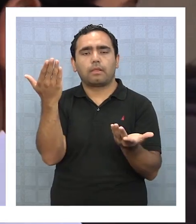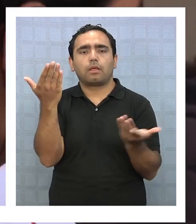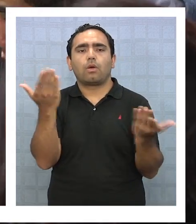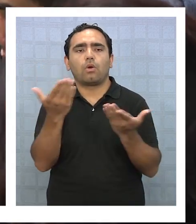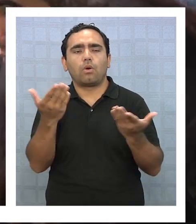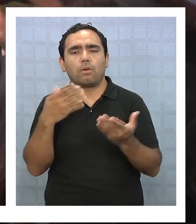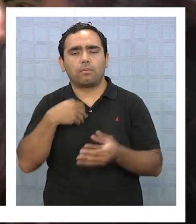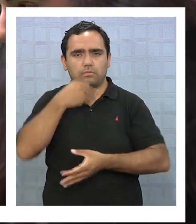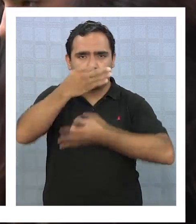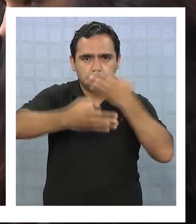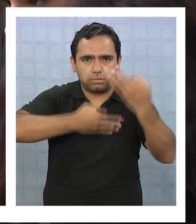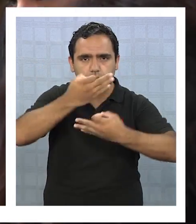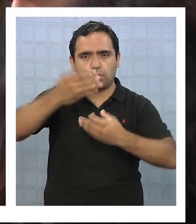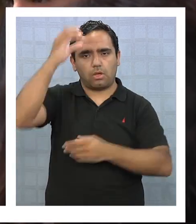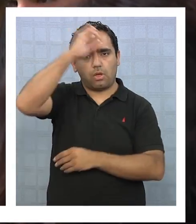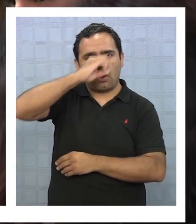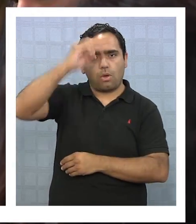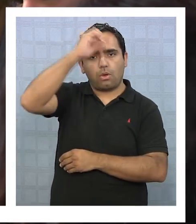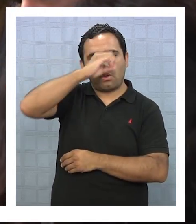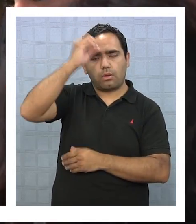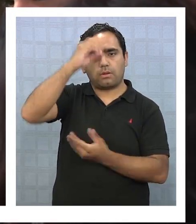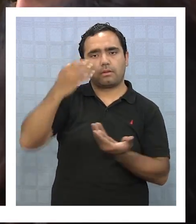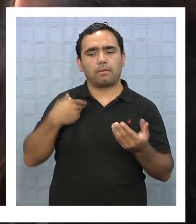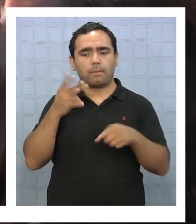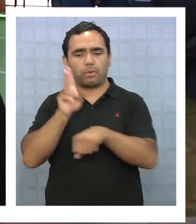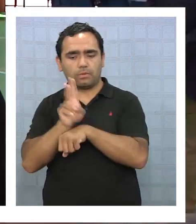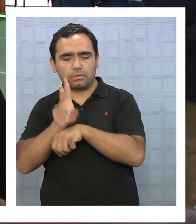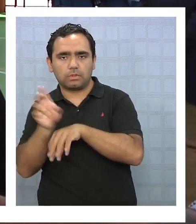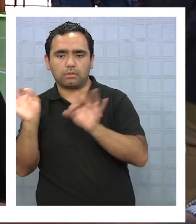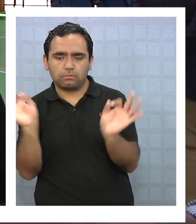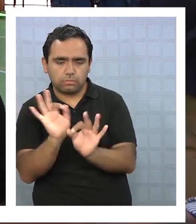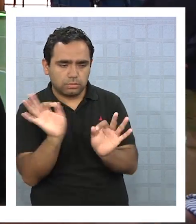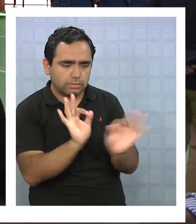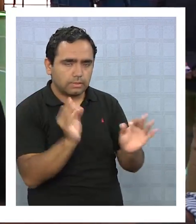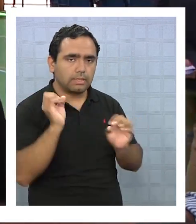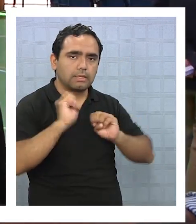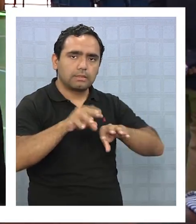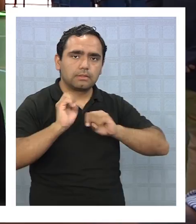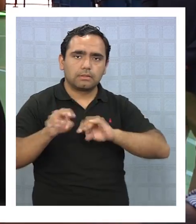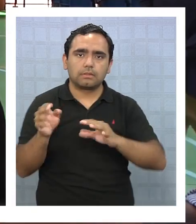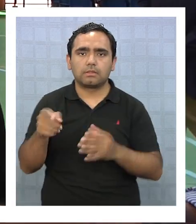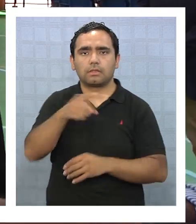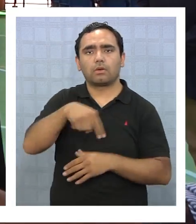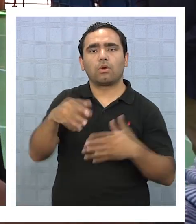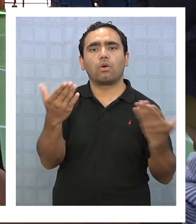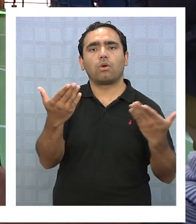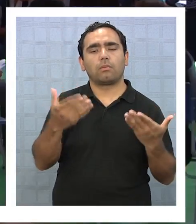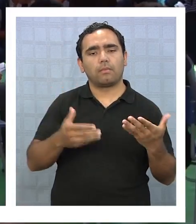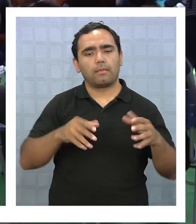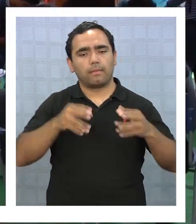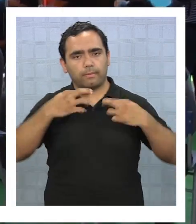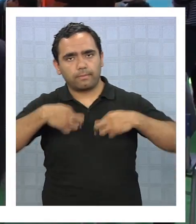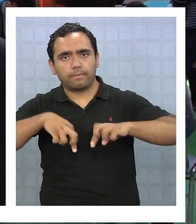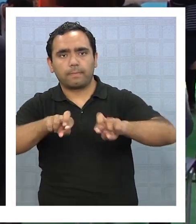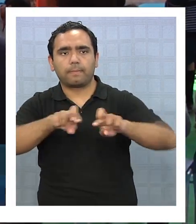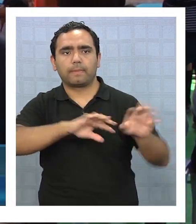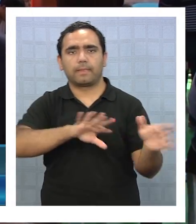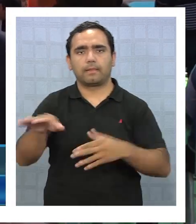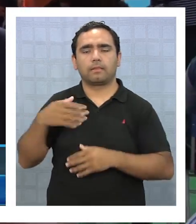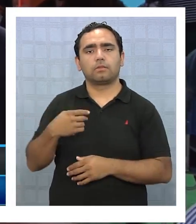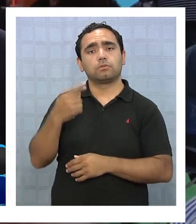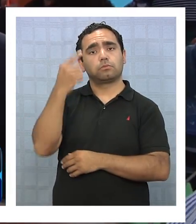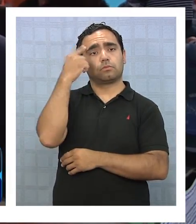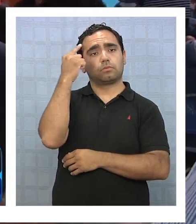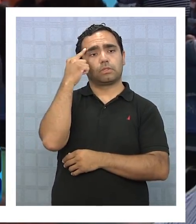argumentaciones a través del modelado de las educadoras a través, ¿cierto? de poder ofrecer las opciones en concreto. A mí me parece que